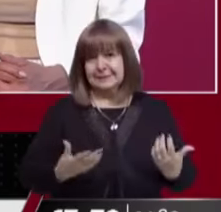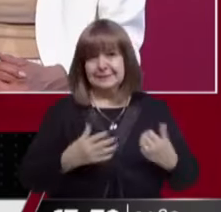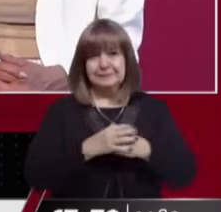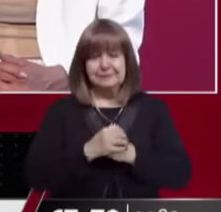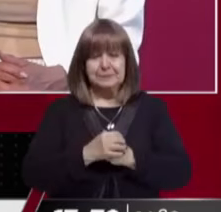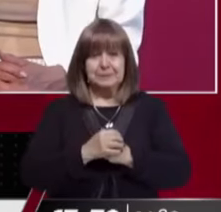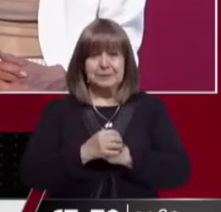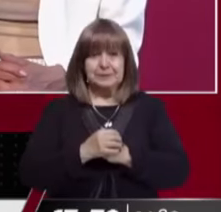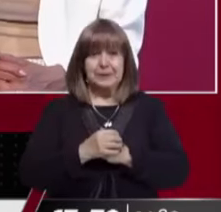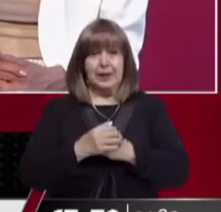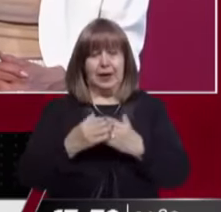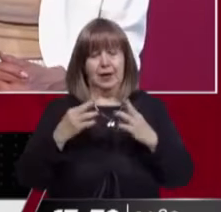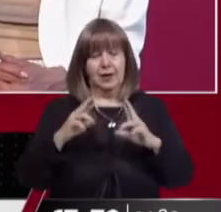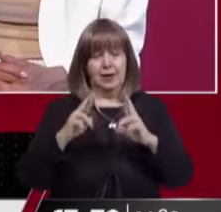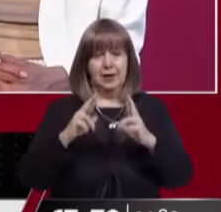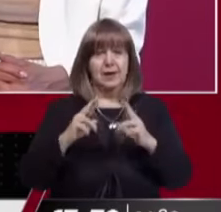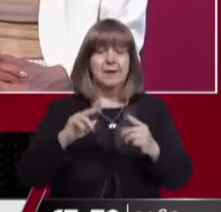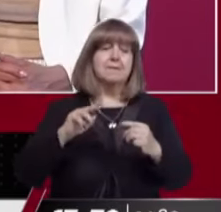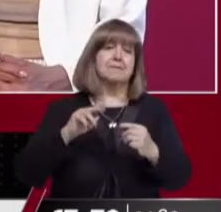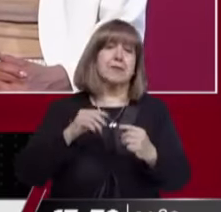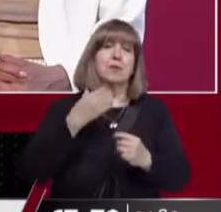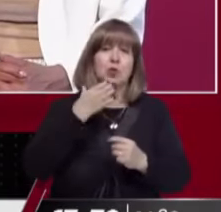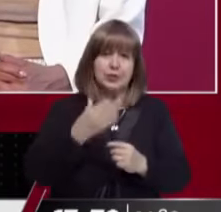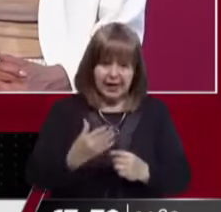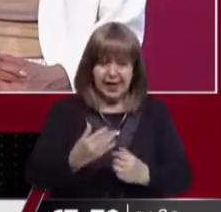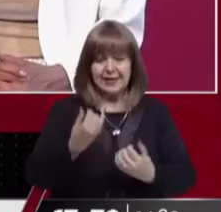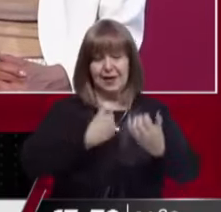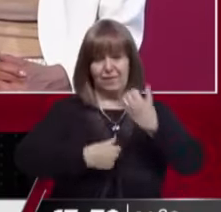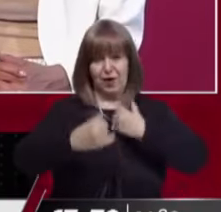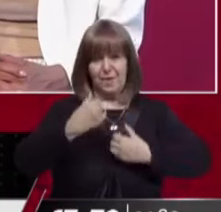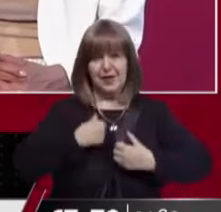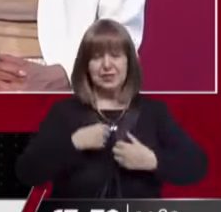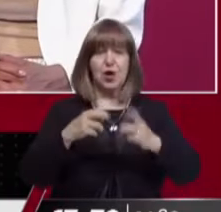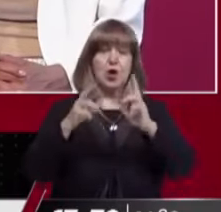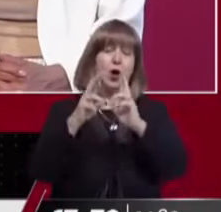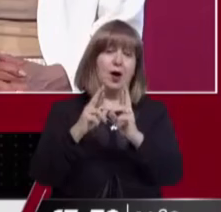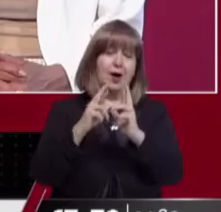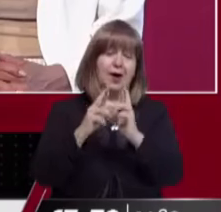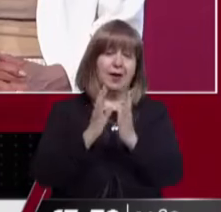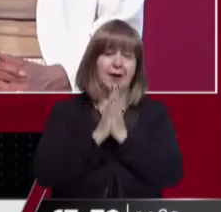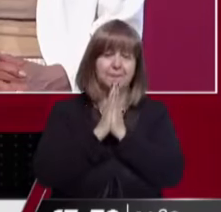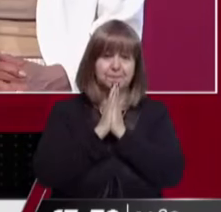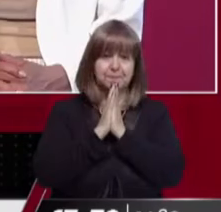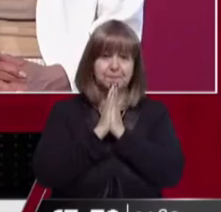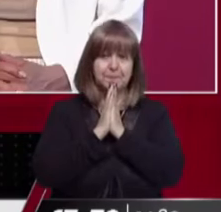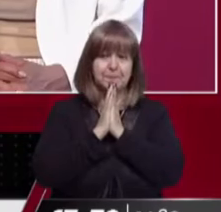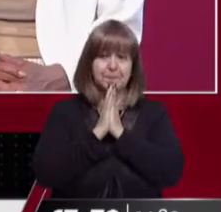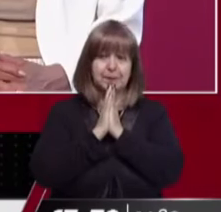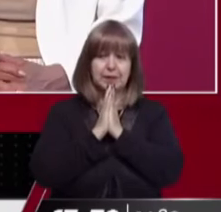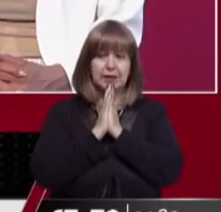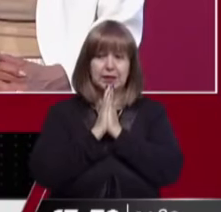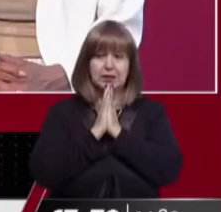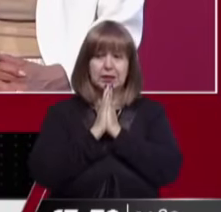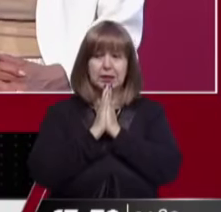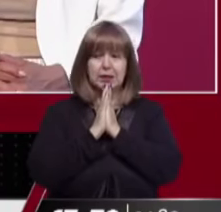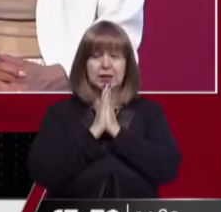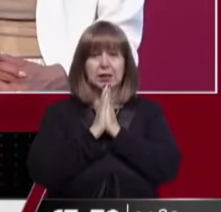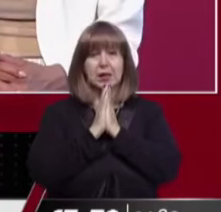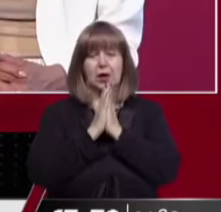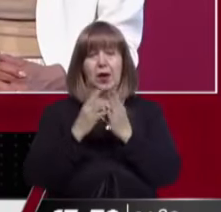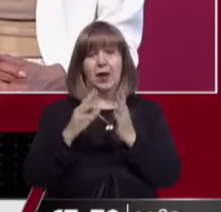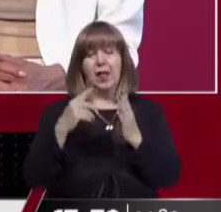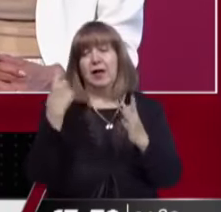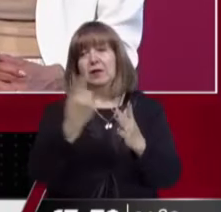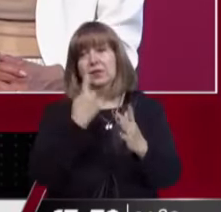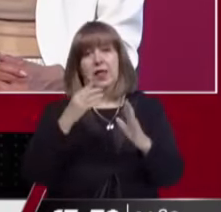¿no? Bueno, bien. Te esperamos mañana. Muy buen informe. Gracias. Esperemos que no sea al margen de todo lo que estamos sí. contando, que baje con